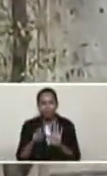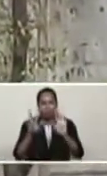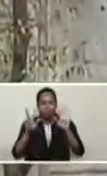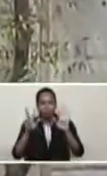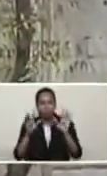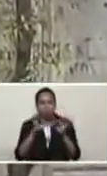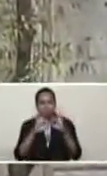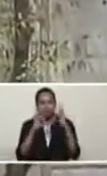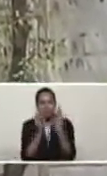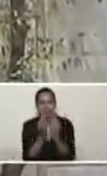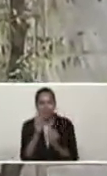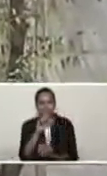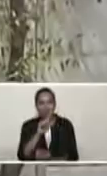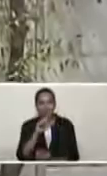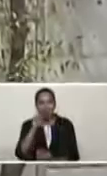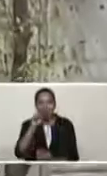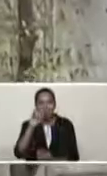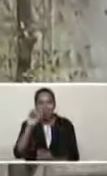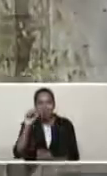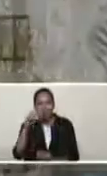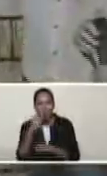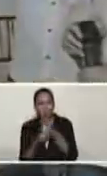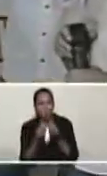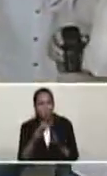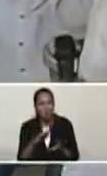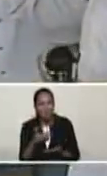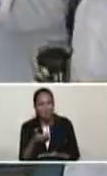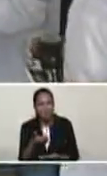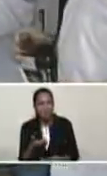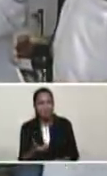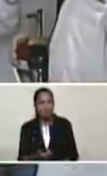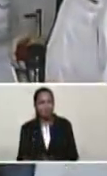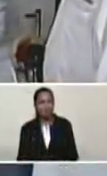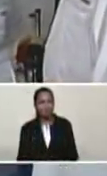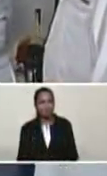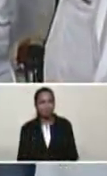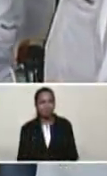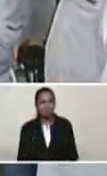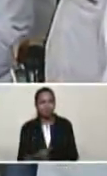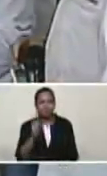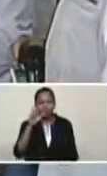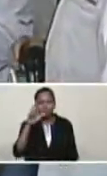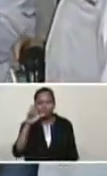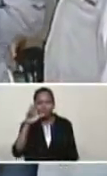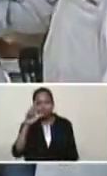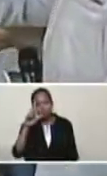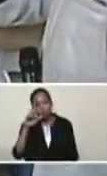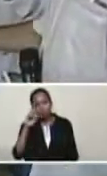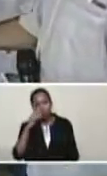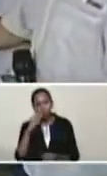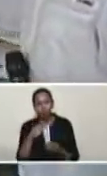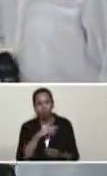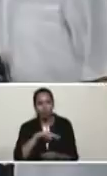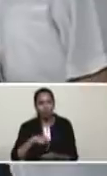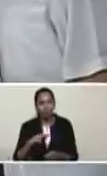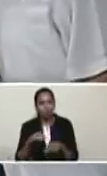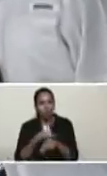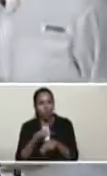familia de Luis. Hola, ¿cómo estás? Marisol. Y hola, Marieli. Nuestro